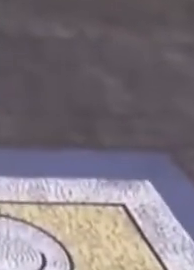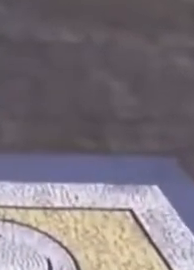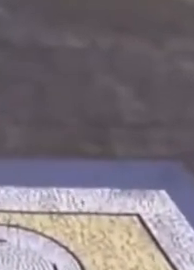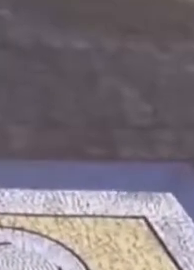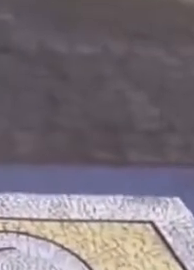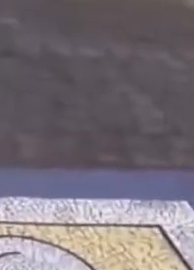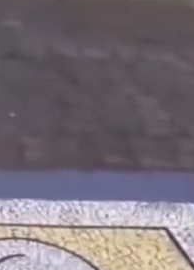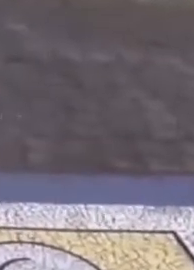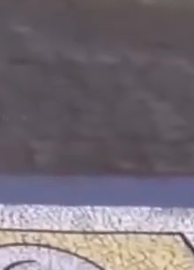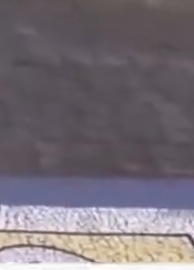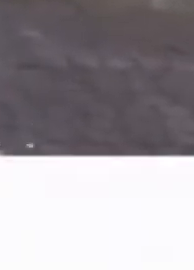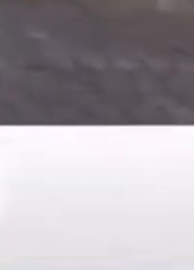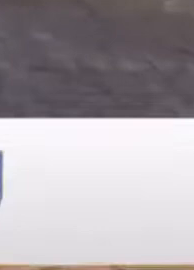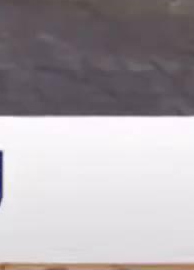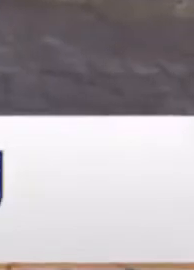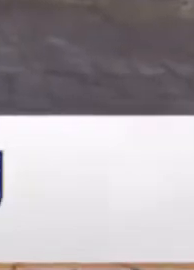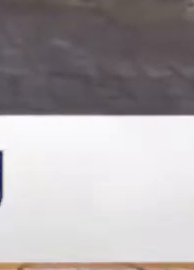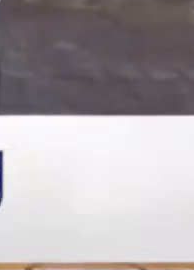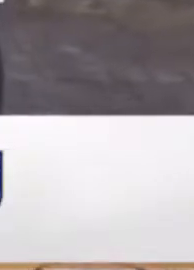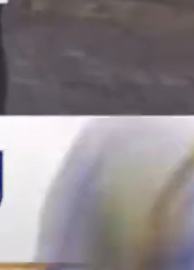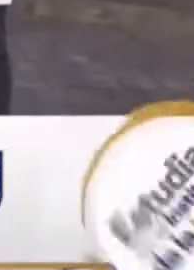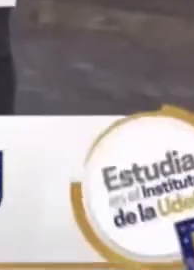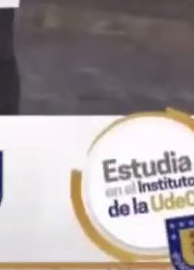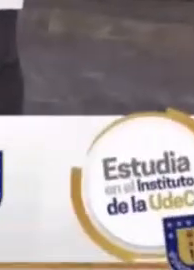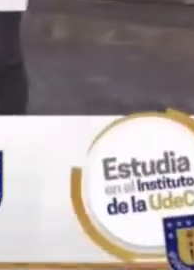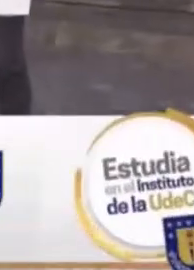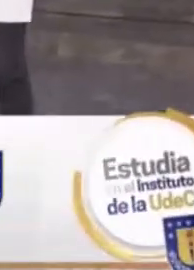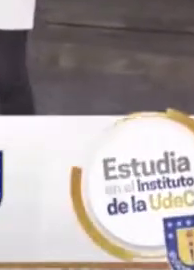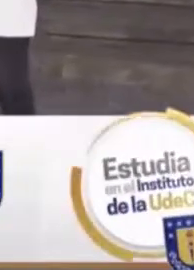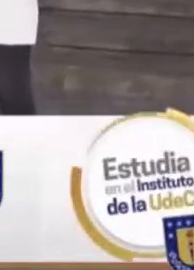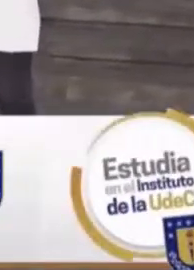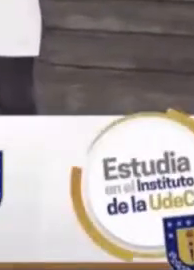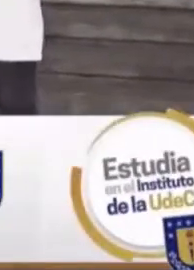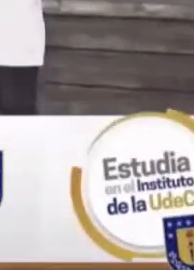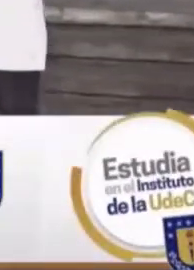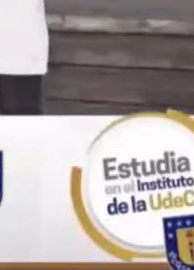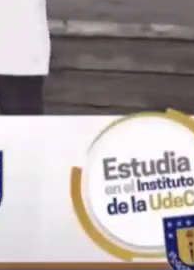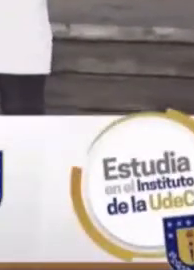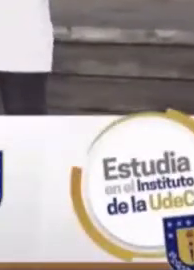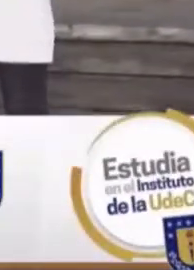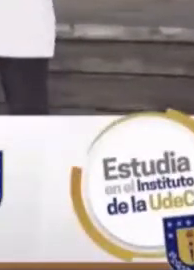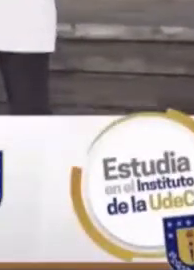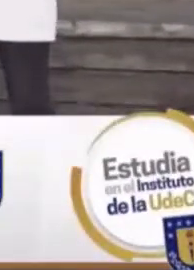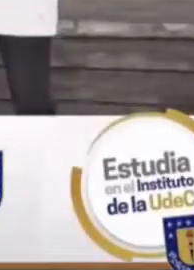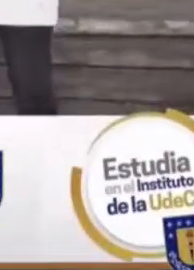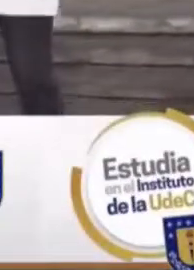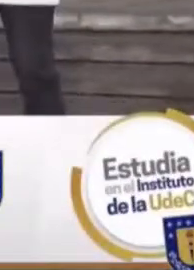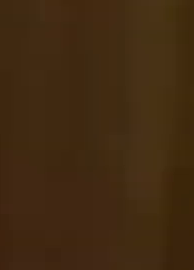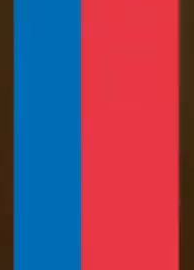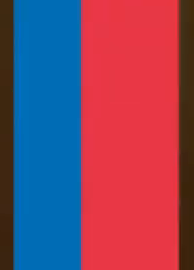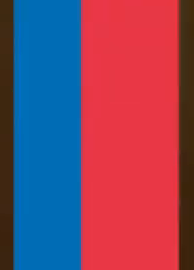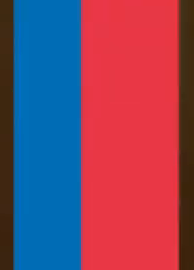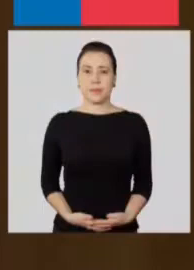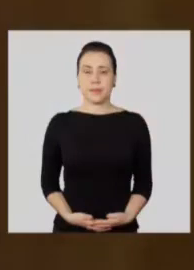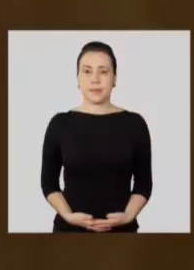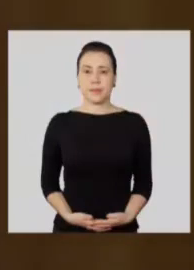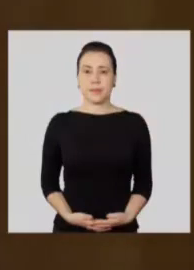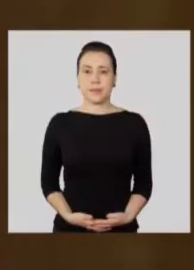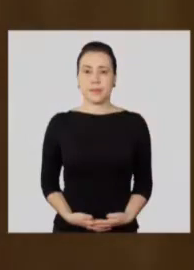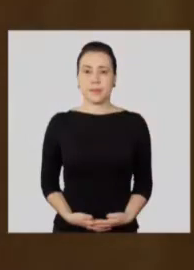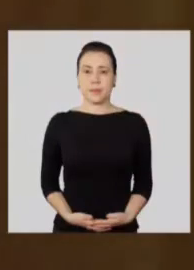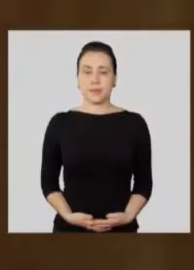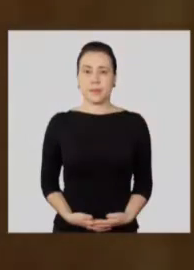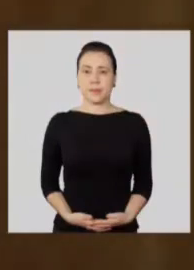el mundo es tuyo. Instituto Profesional Virginio Gómez. El Instituto de la Universidad de Concepción.